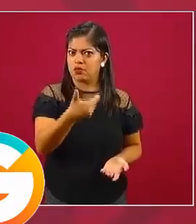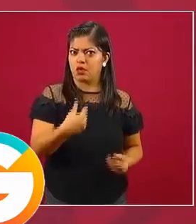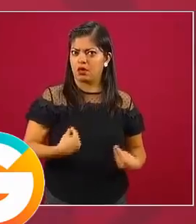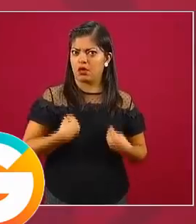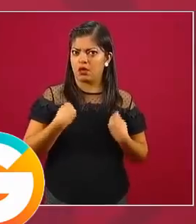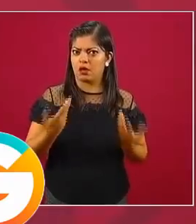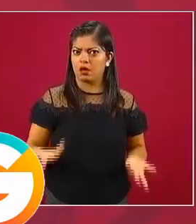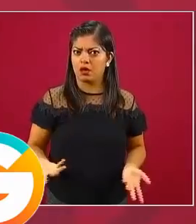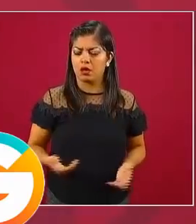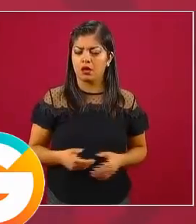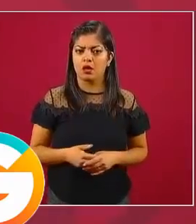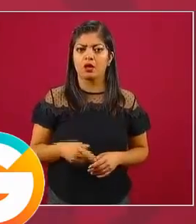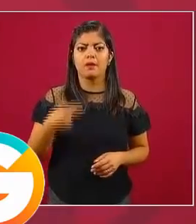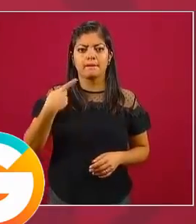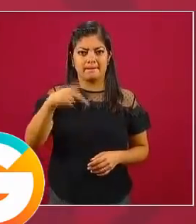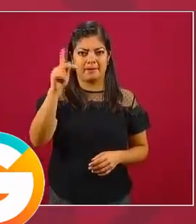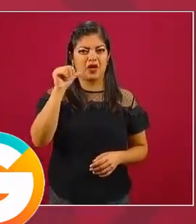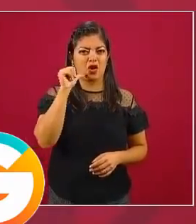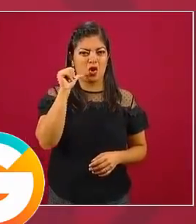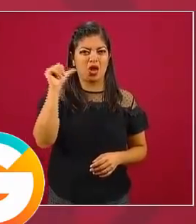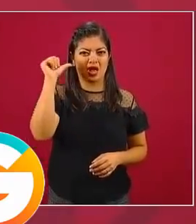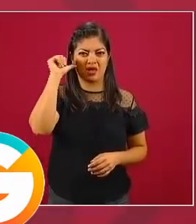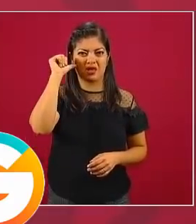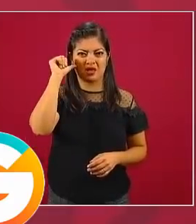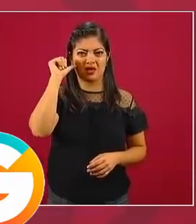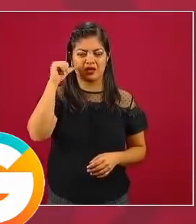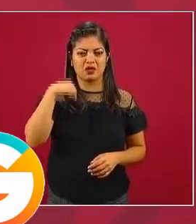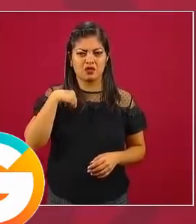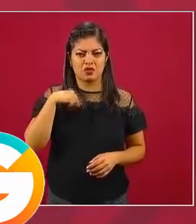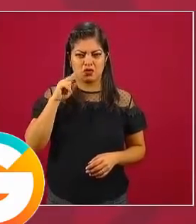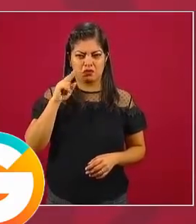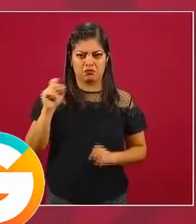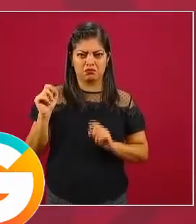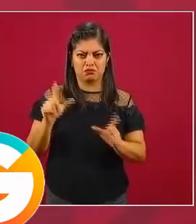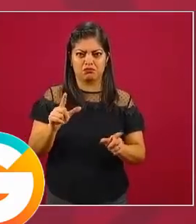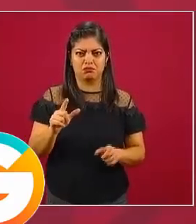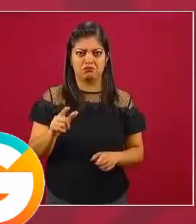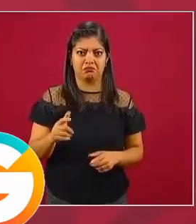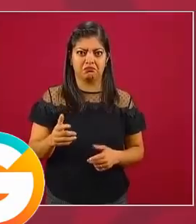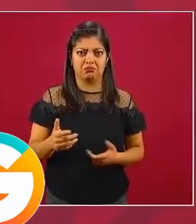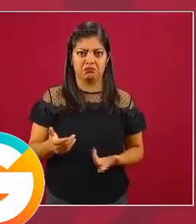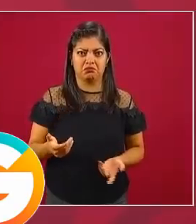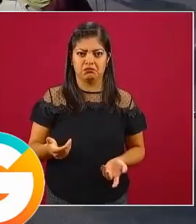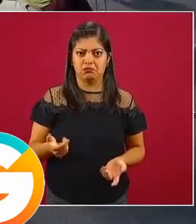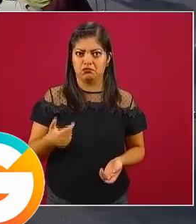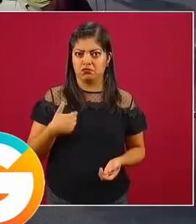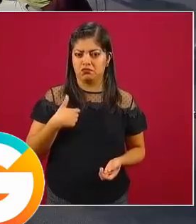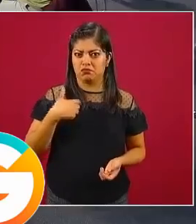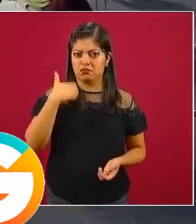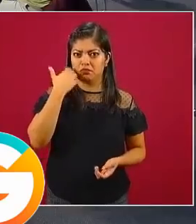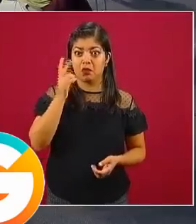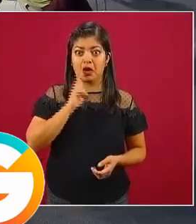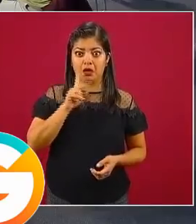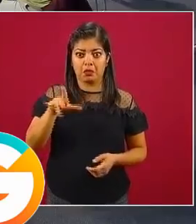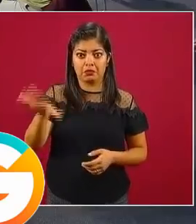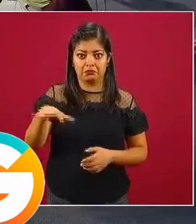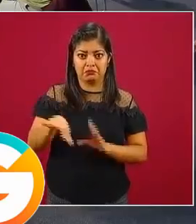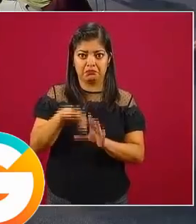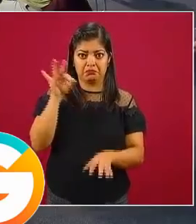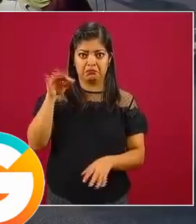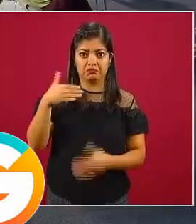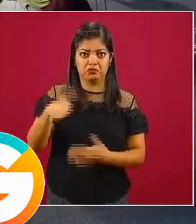Pero ayer veía yo un Twitter, sería bueno que lo pusieras, a ver si lo